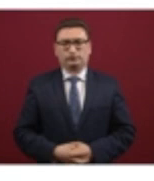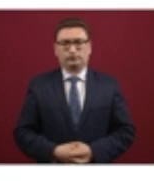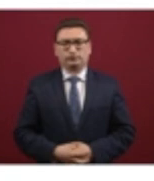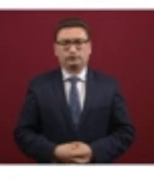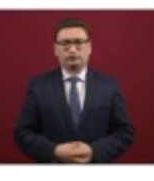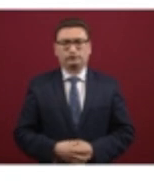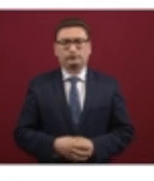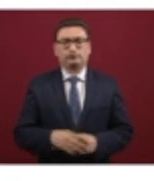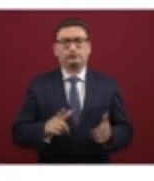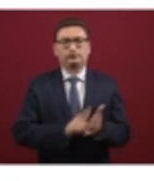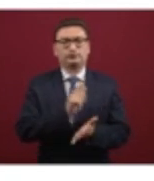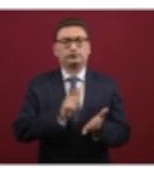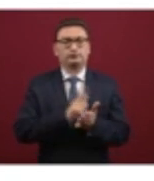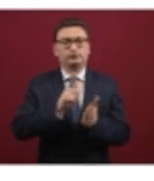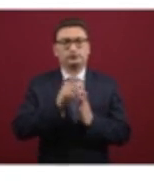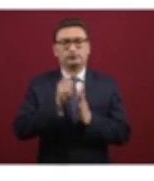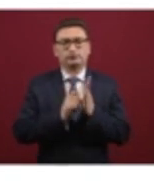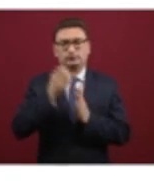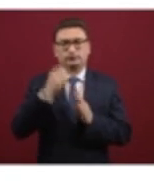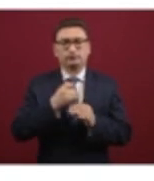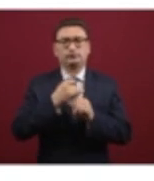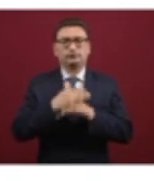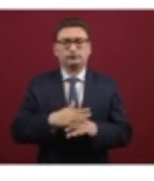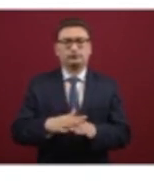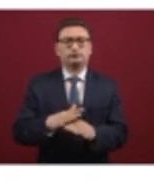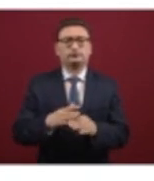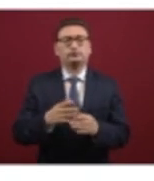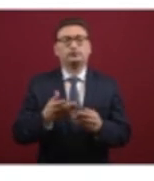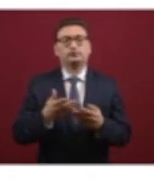Reforma a la ley del Sistema Nacional de Seguridad Pública,